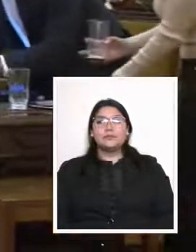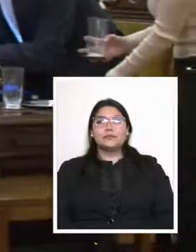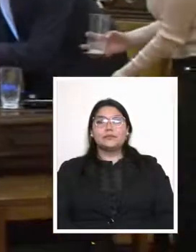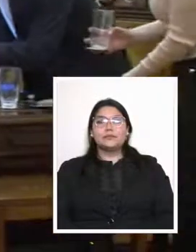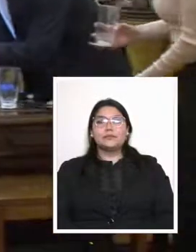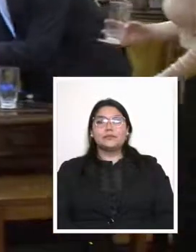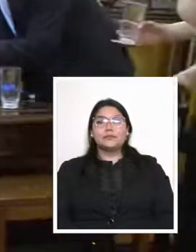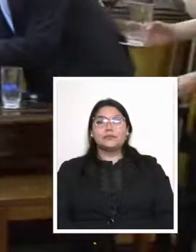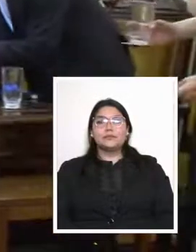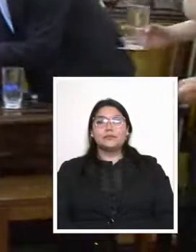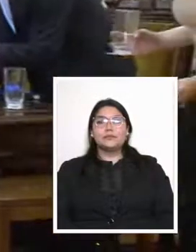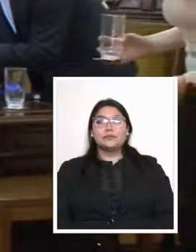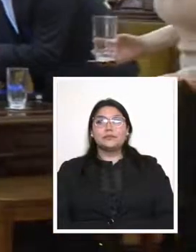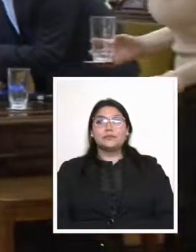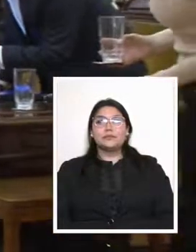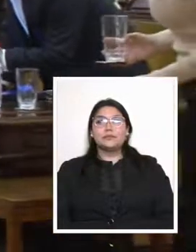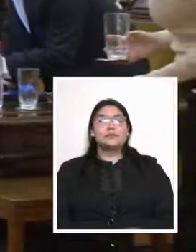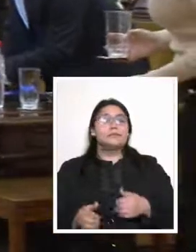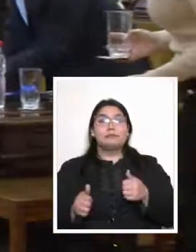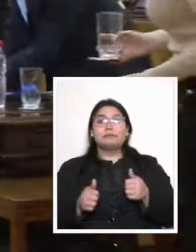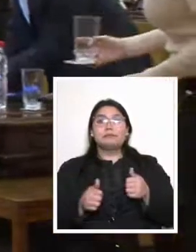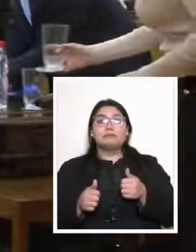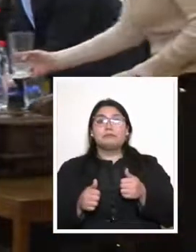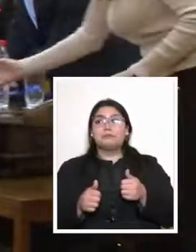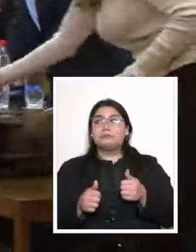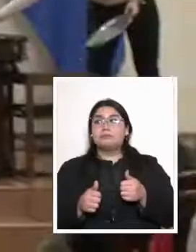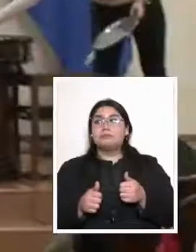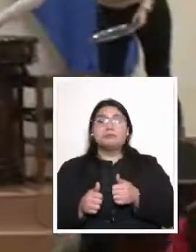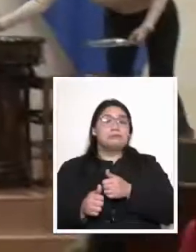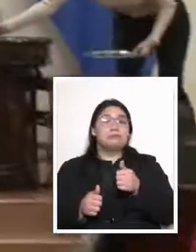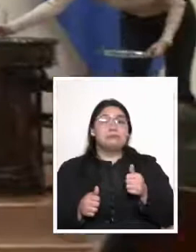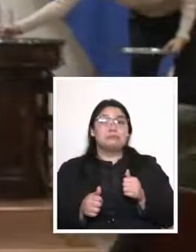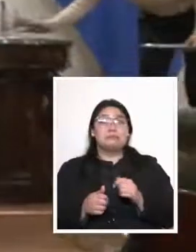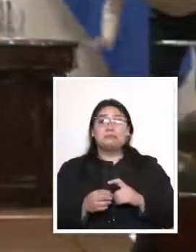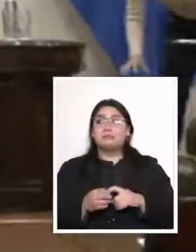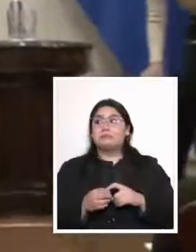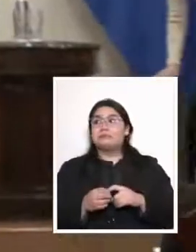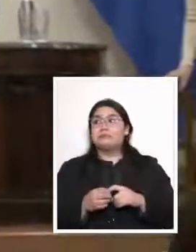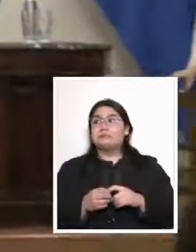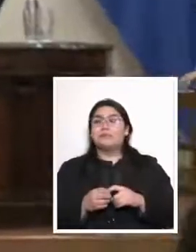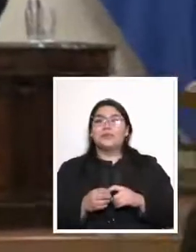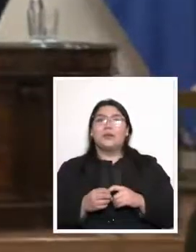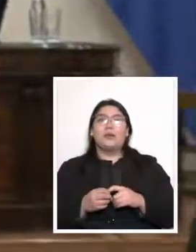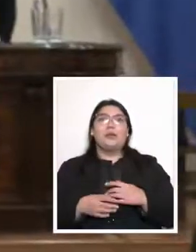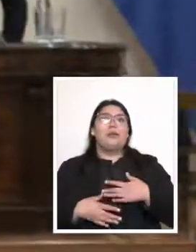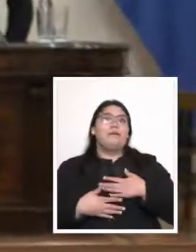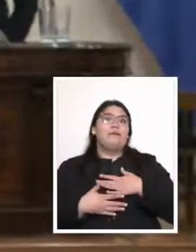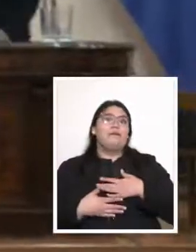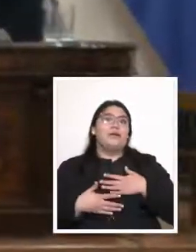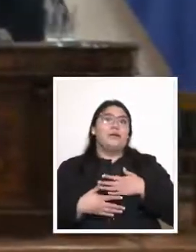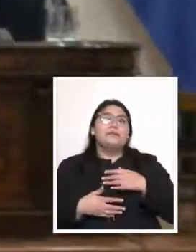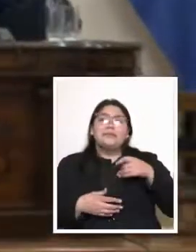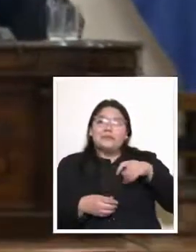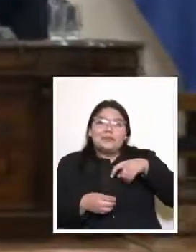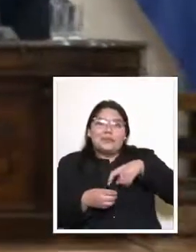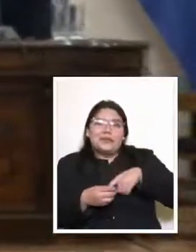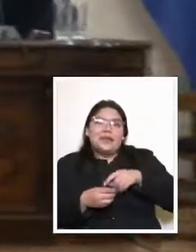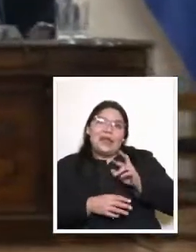Ahí sí. Pueden apretar el botoncito y vamos a estar todos conectados. Oye, qué honor estar acá. Rectora, gracias.